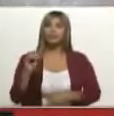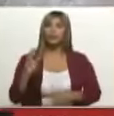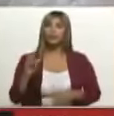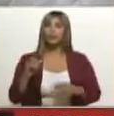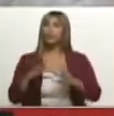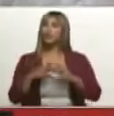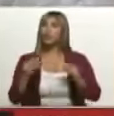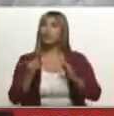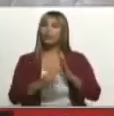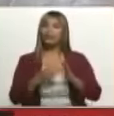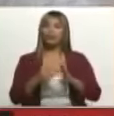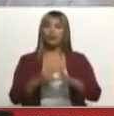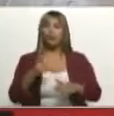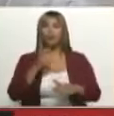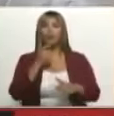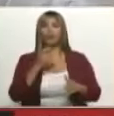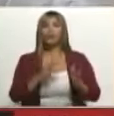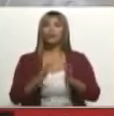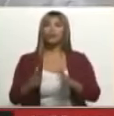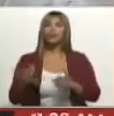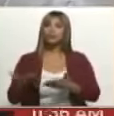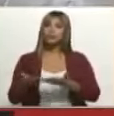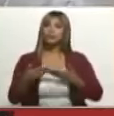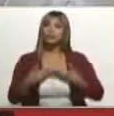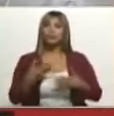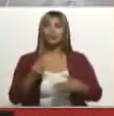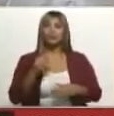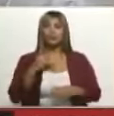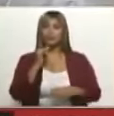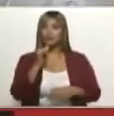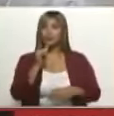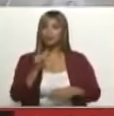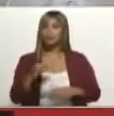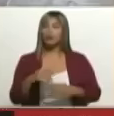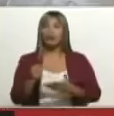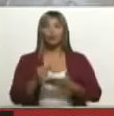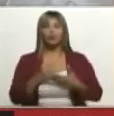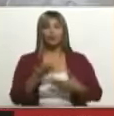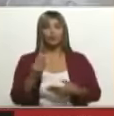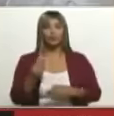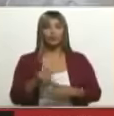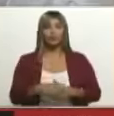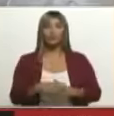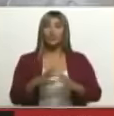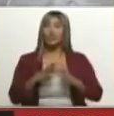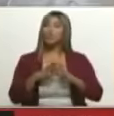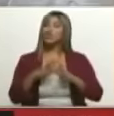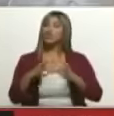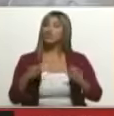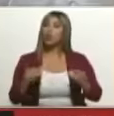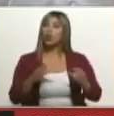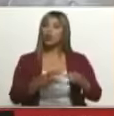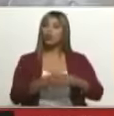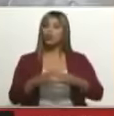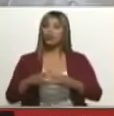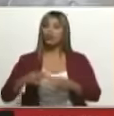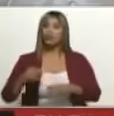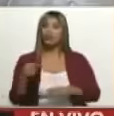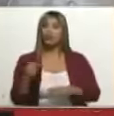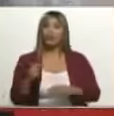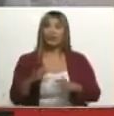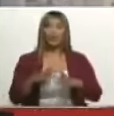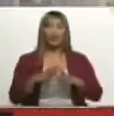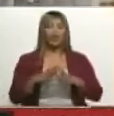DECIN, al pueblo organizado que nos aportó mucha información y nos ayudó mucho, a todos los órganos de seguridad ciudadana, todas